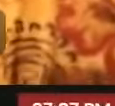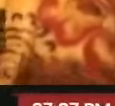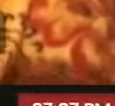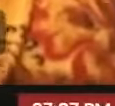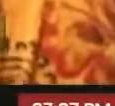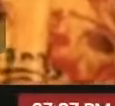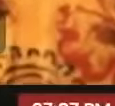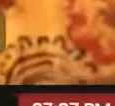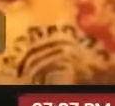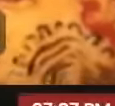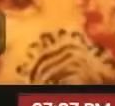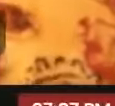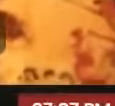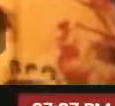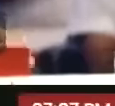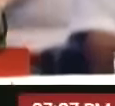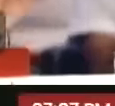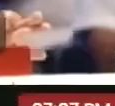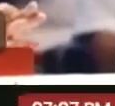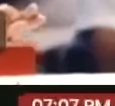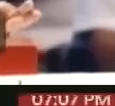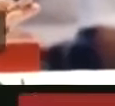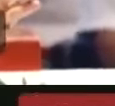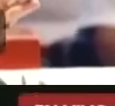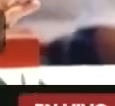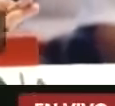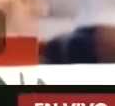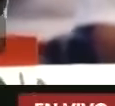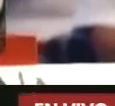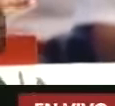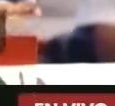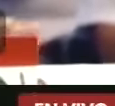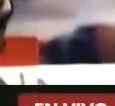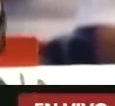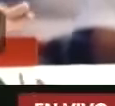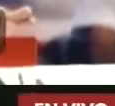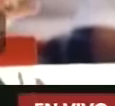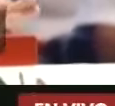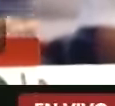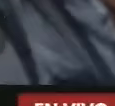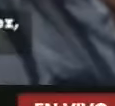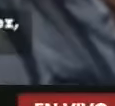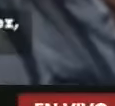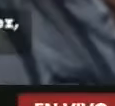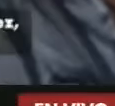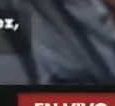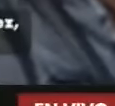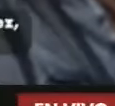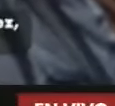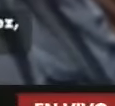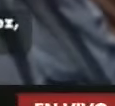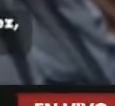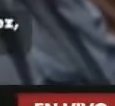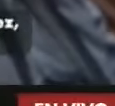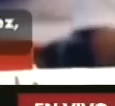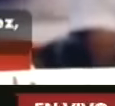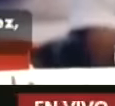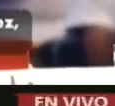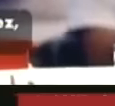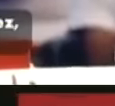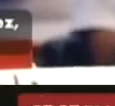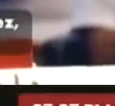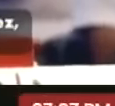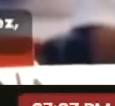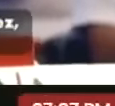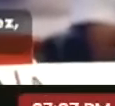alma pura, fértil, la conciencia de un pueblo, el pueblo de Venezuela, que no